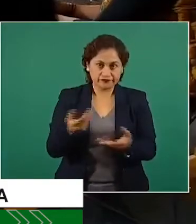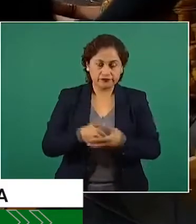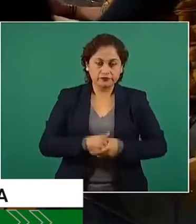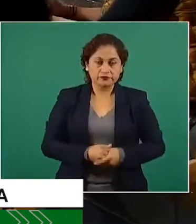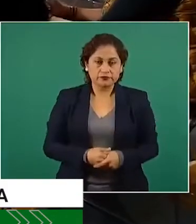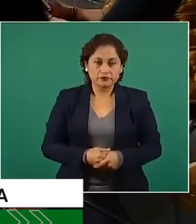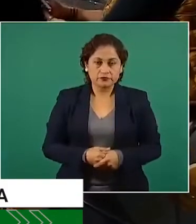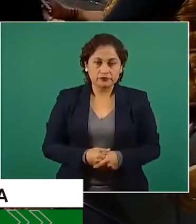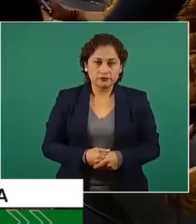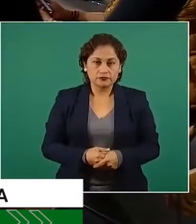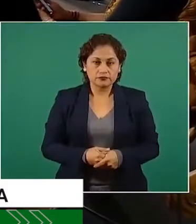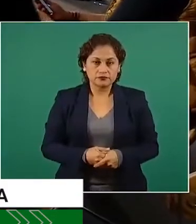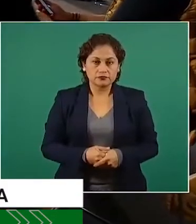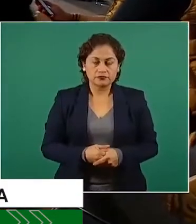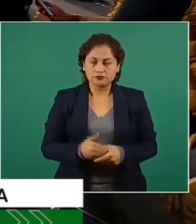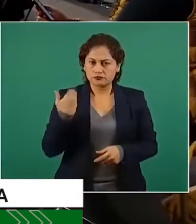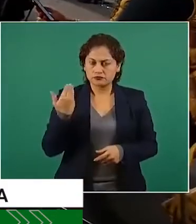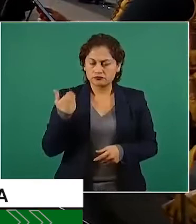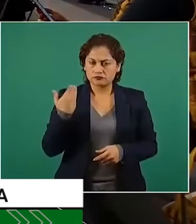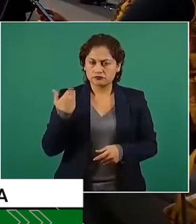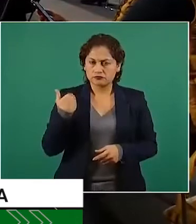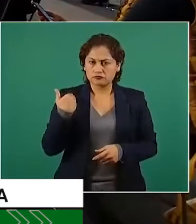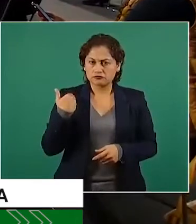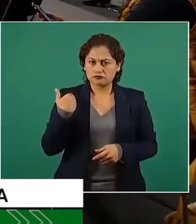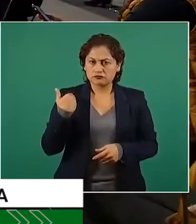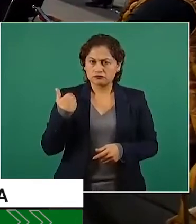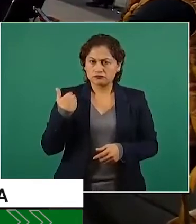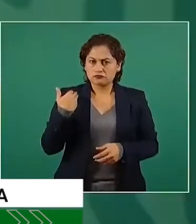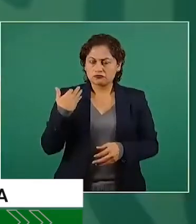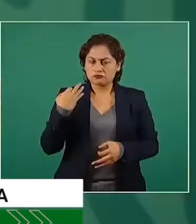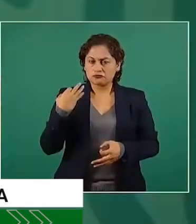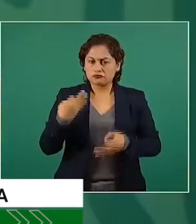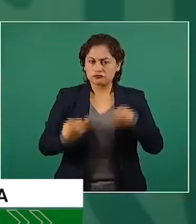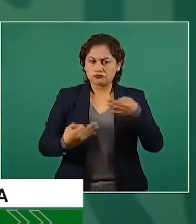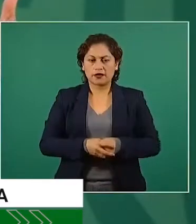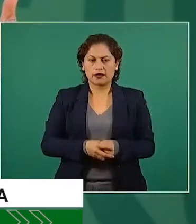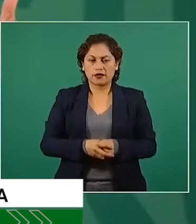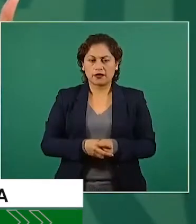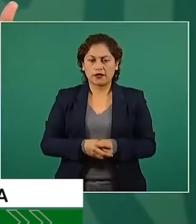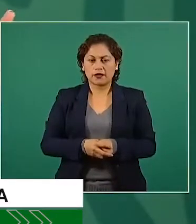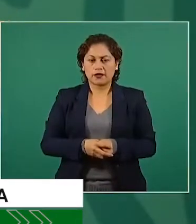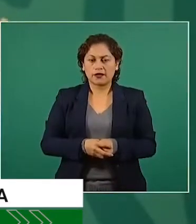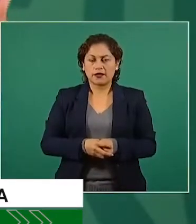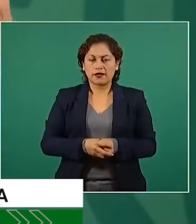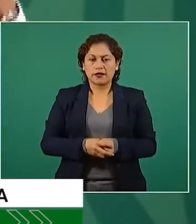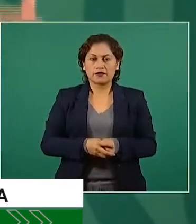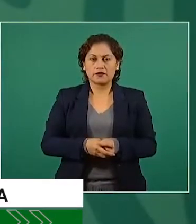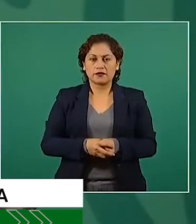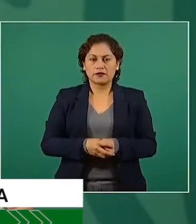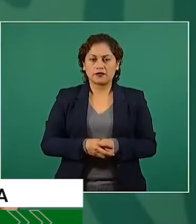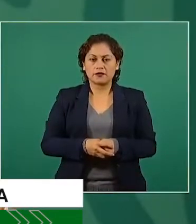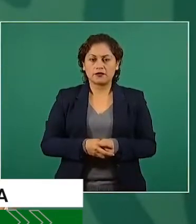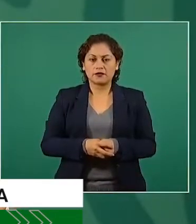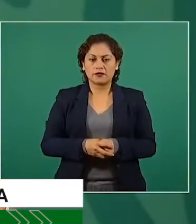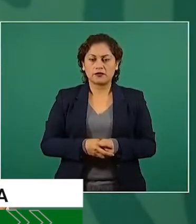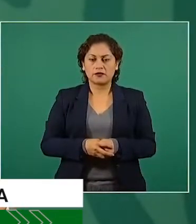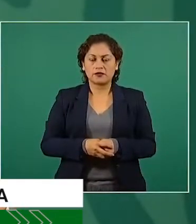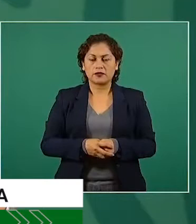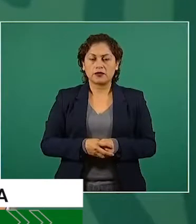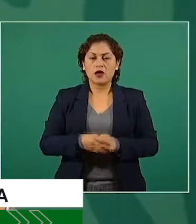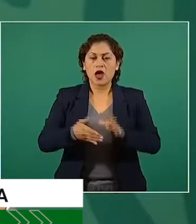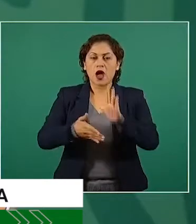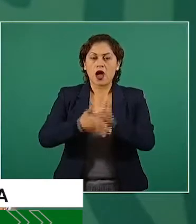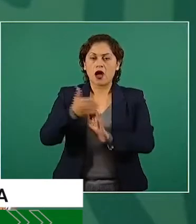un litigio acerca de una obra de ampliación de la